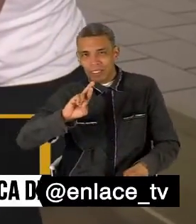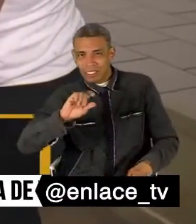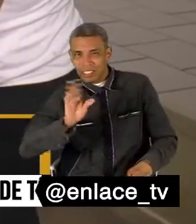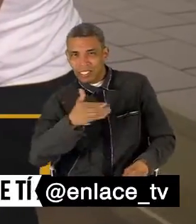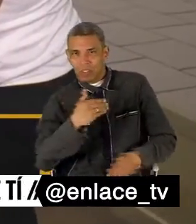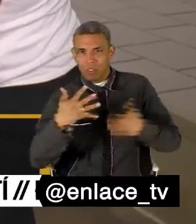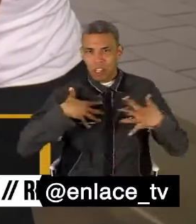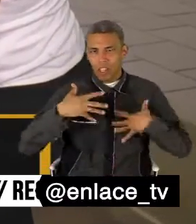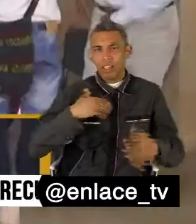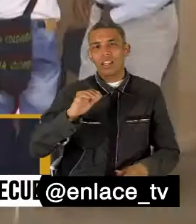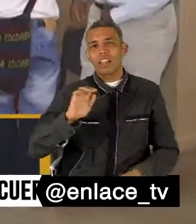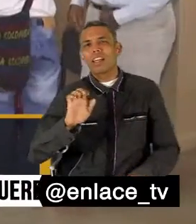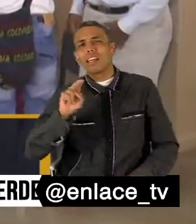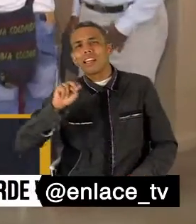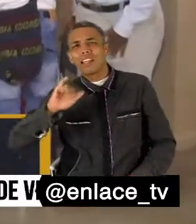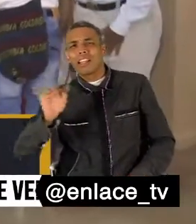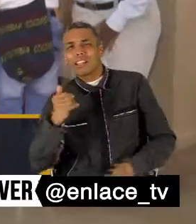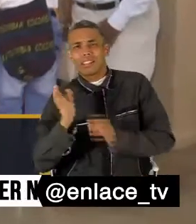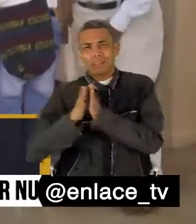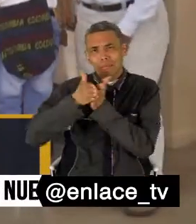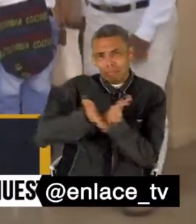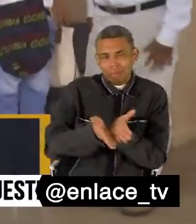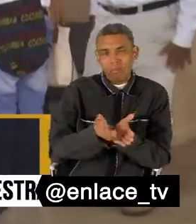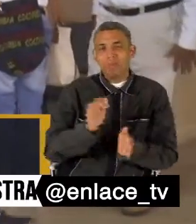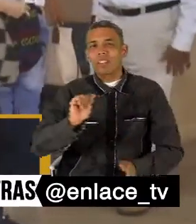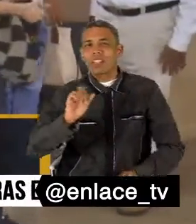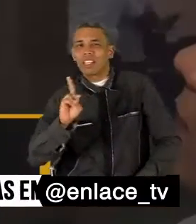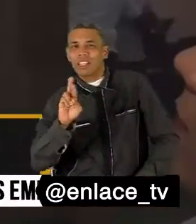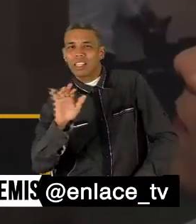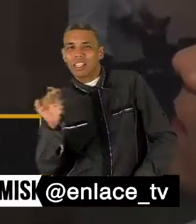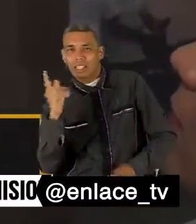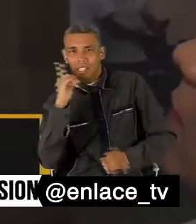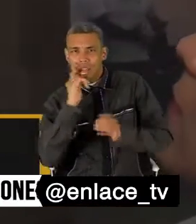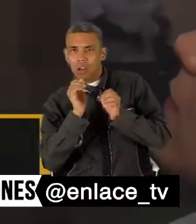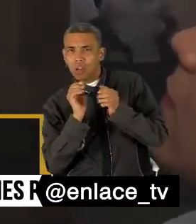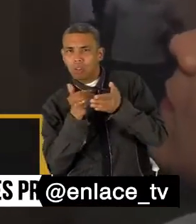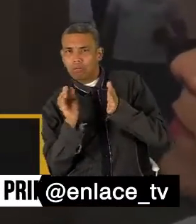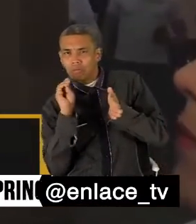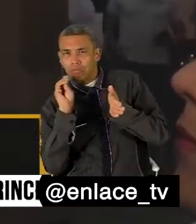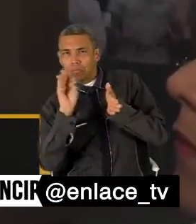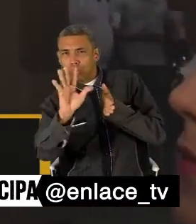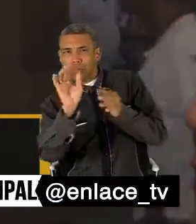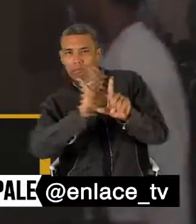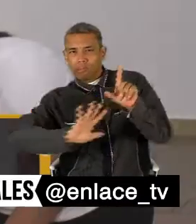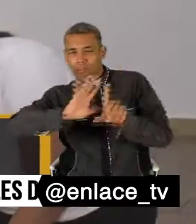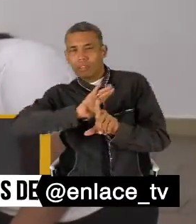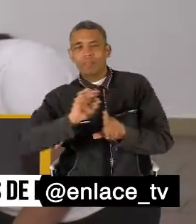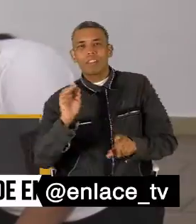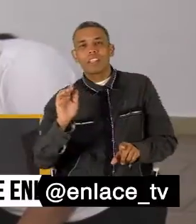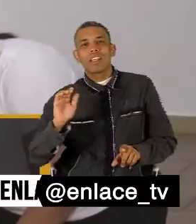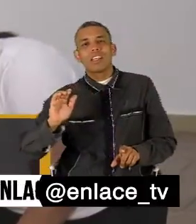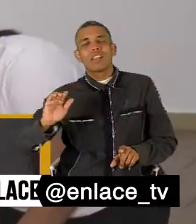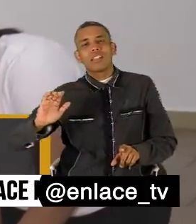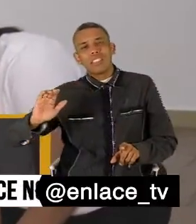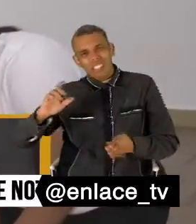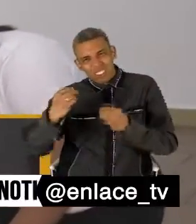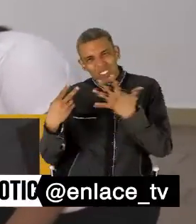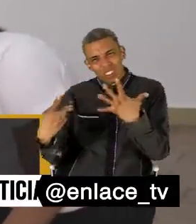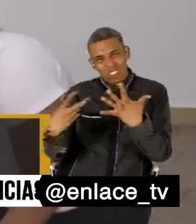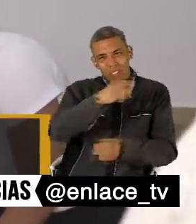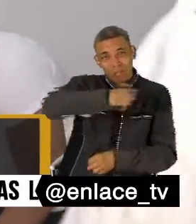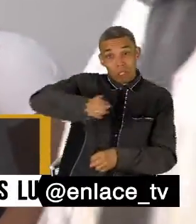teatro, Enid Hernández de literatura, Adriano Contreras de audiovisuales y Arnulfo Basto de vigía de patrimonio son los nuevos integrantes del